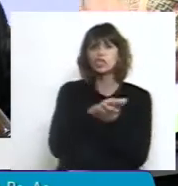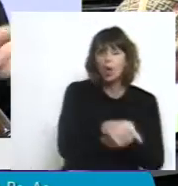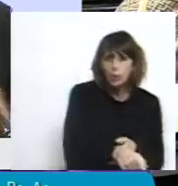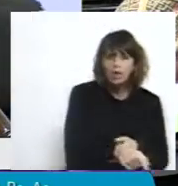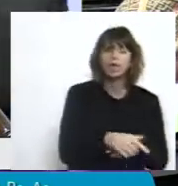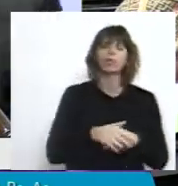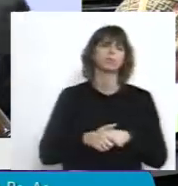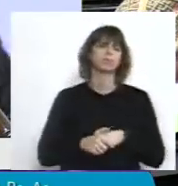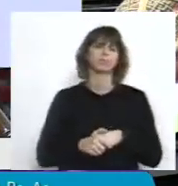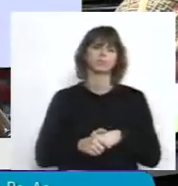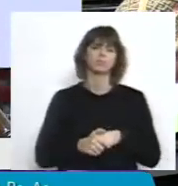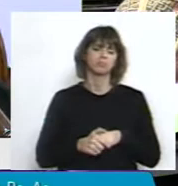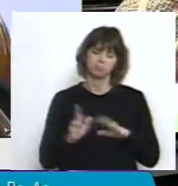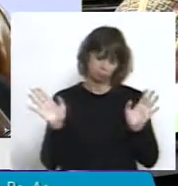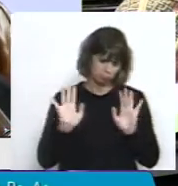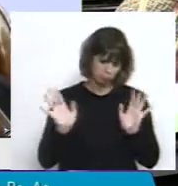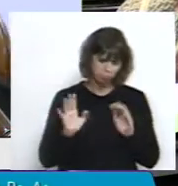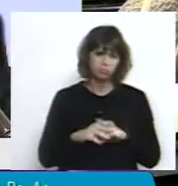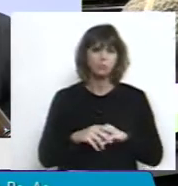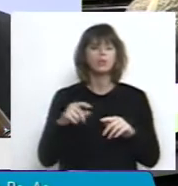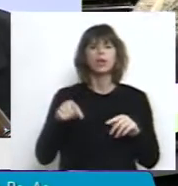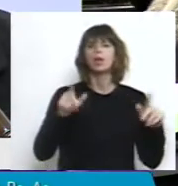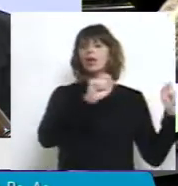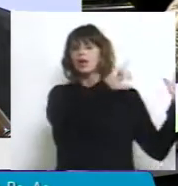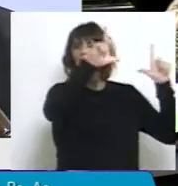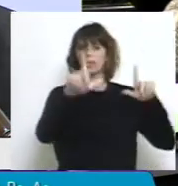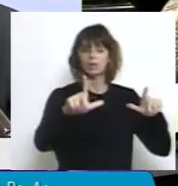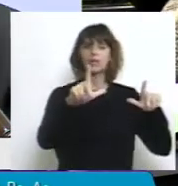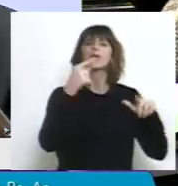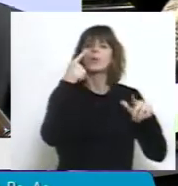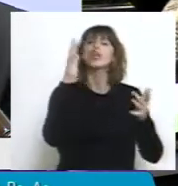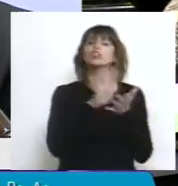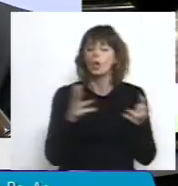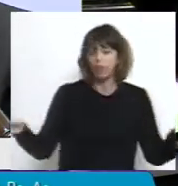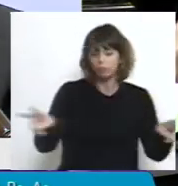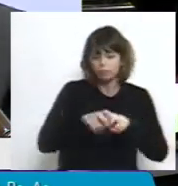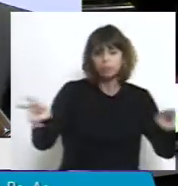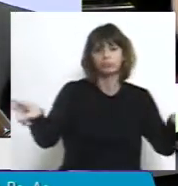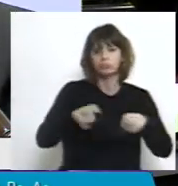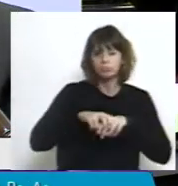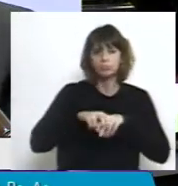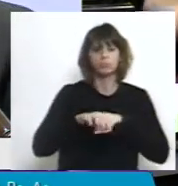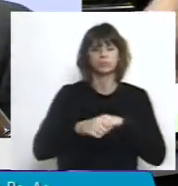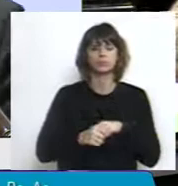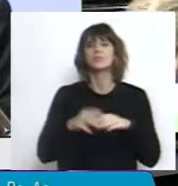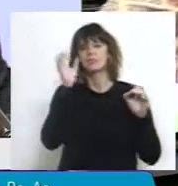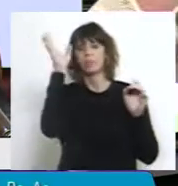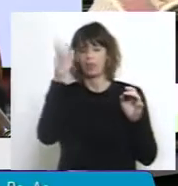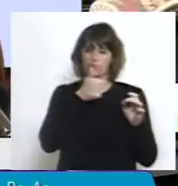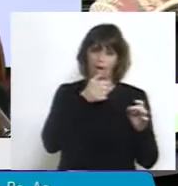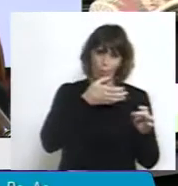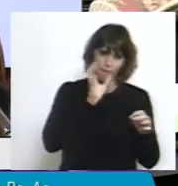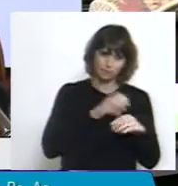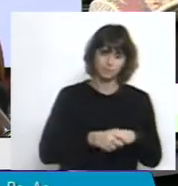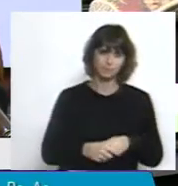Pasamos a la siguiente, vemos la estructura de la recaudación tributaria. Perdón, voy a tomar agua.